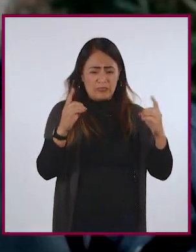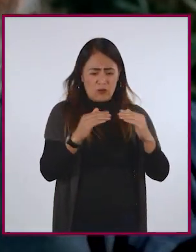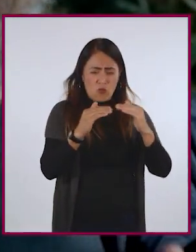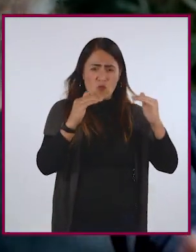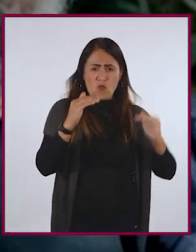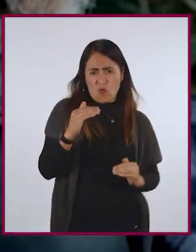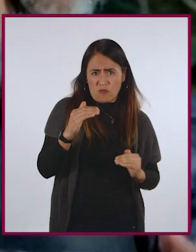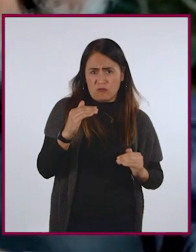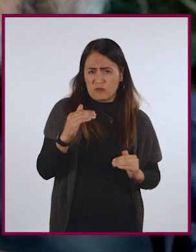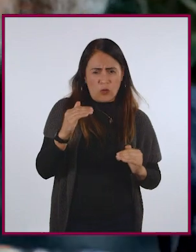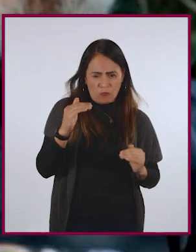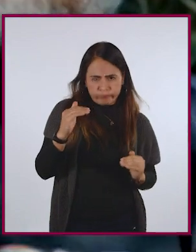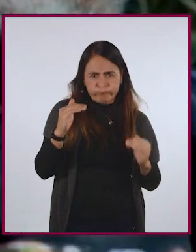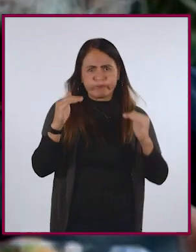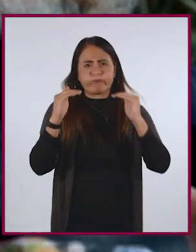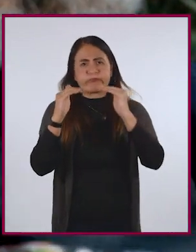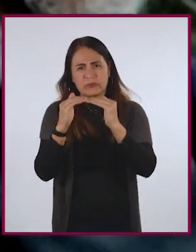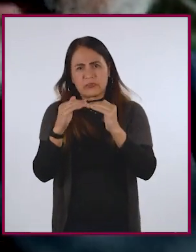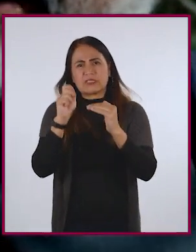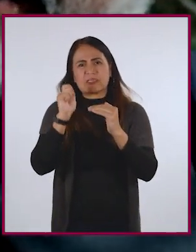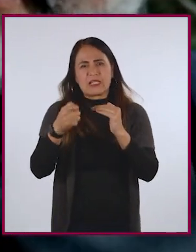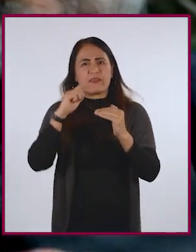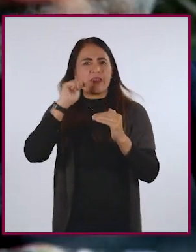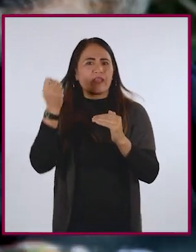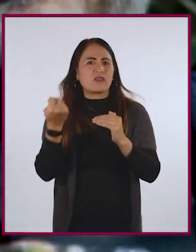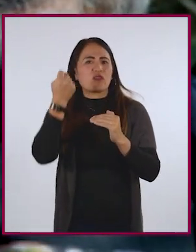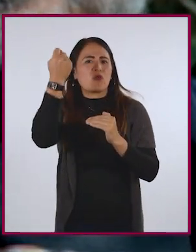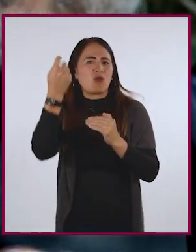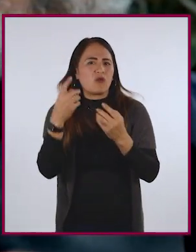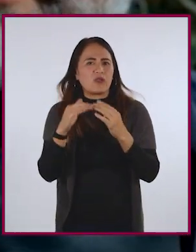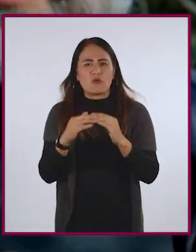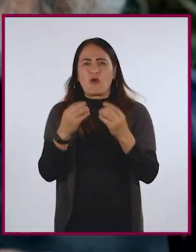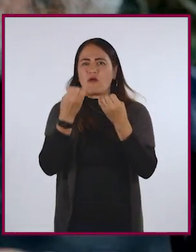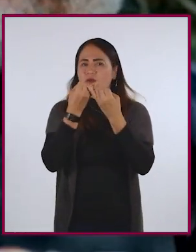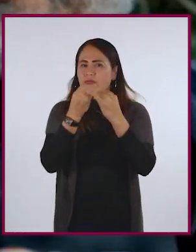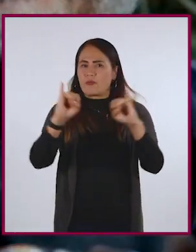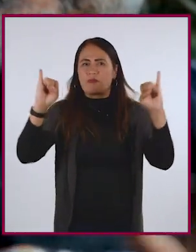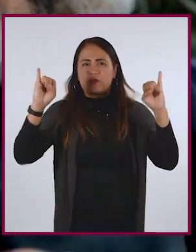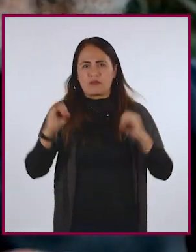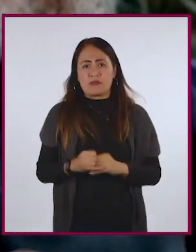desarrollo, tiene que tener independencia tecnológica. Sin independencia